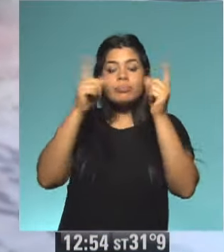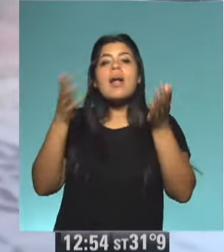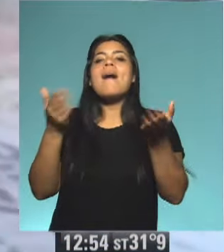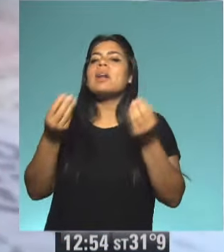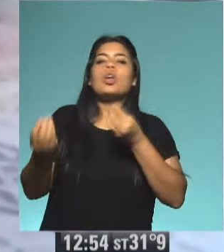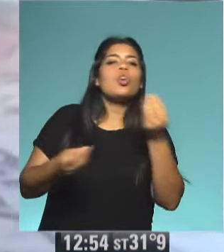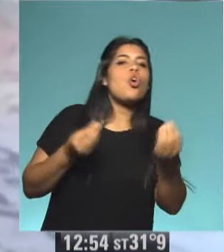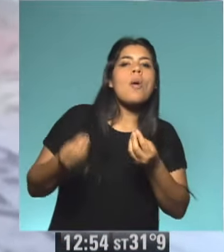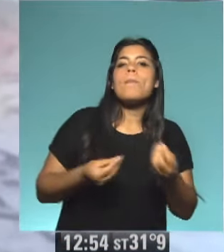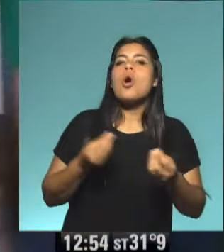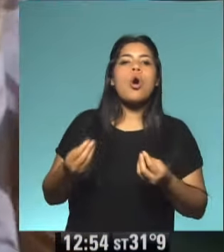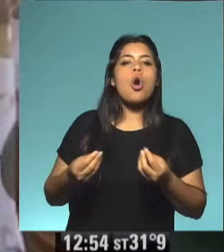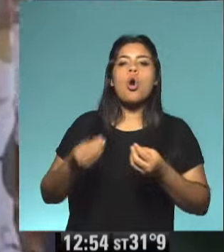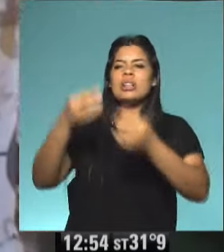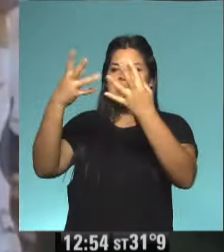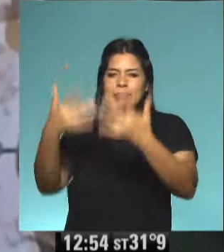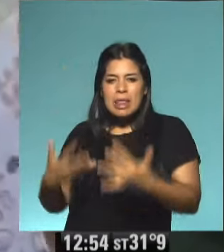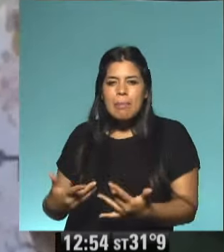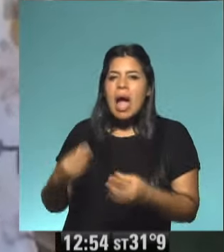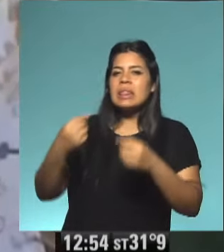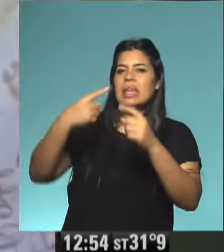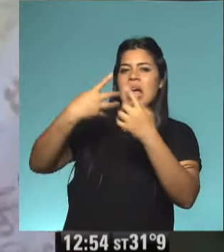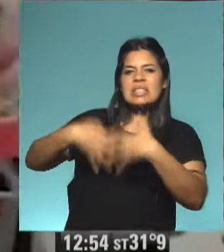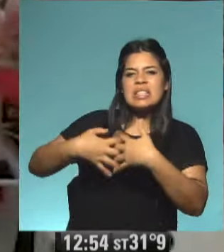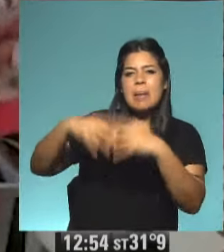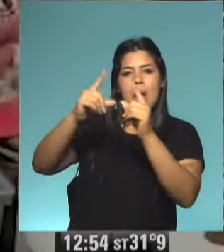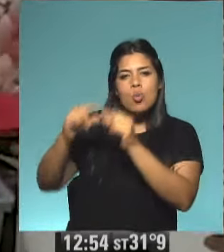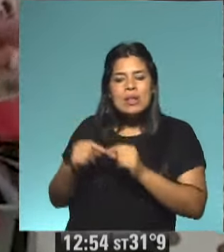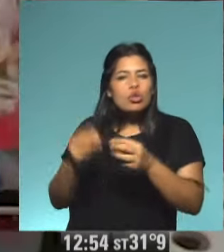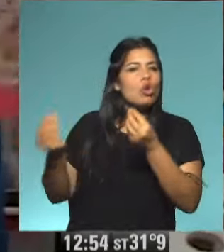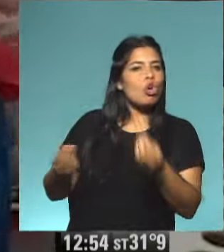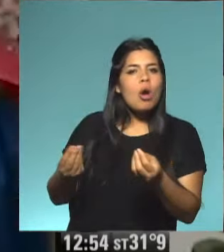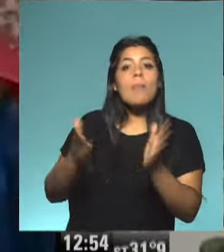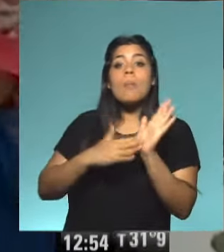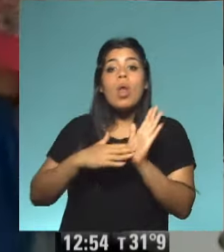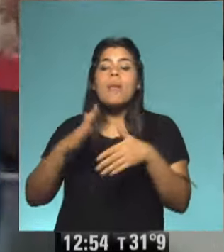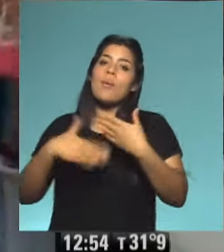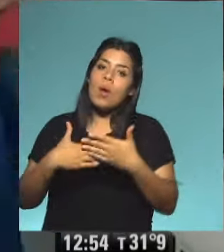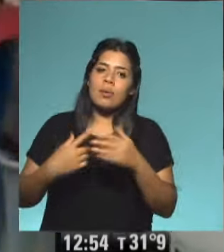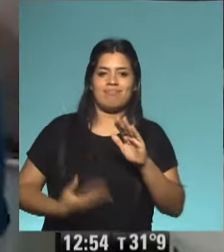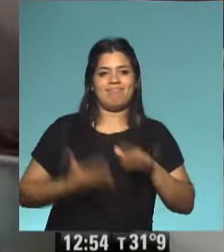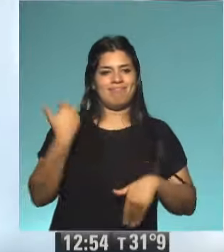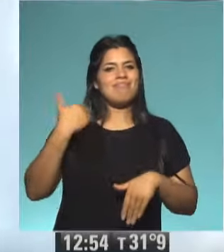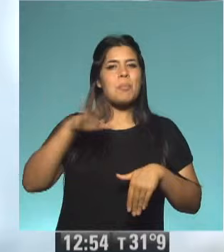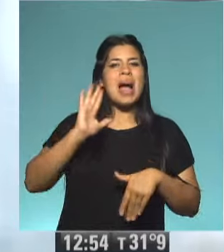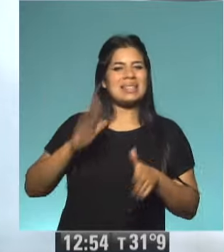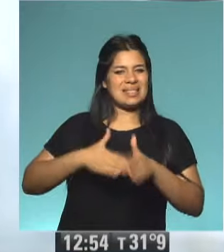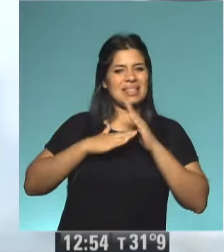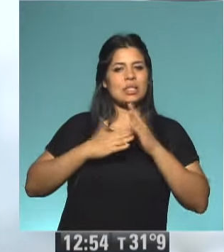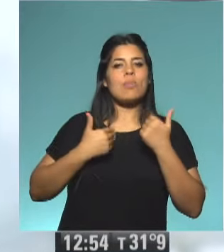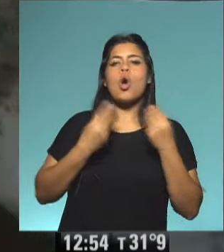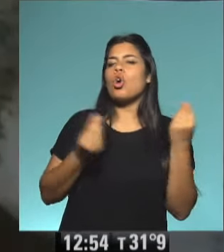regularidades del sistema de numeración, probando, jugando y principalmente registrando cuáles son